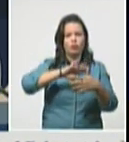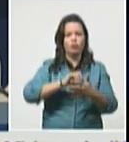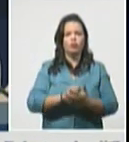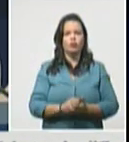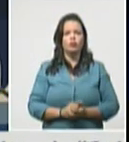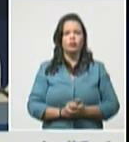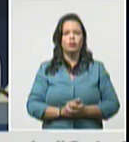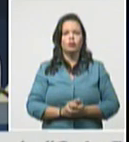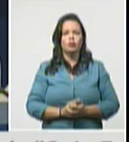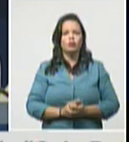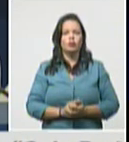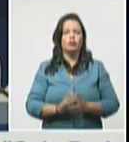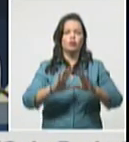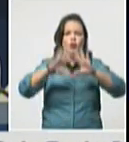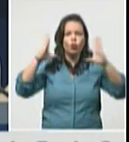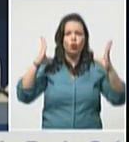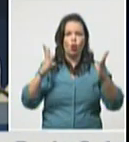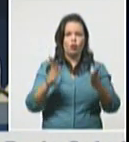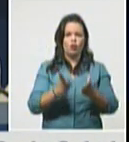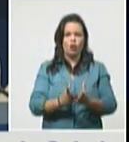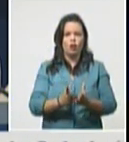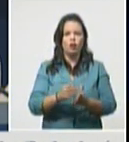Un total de